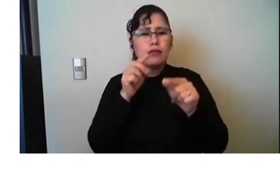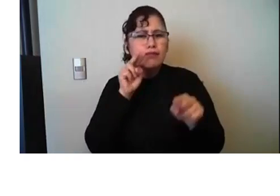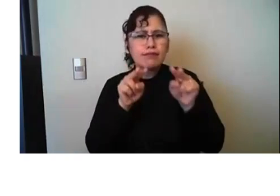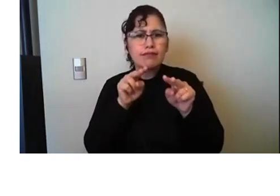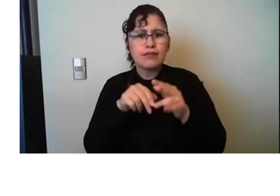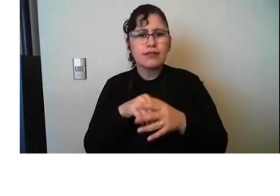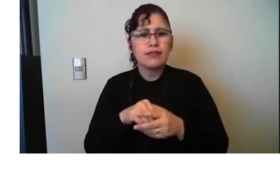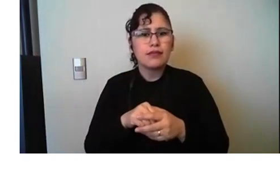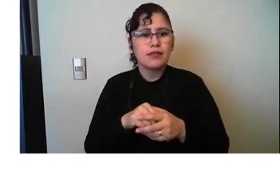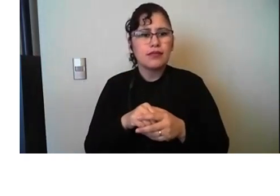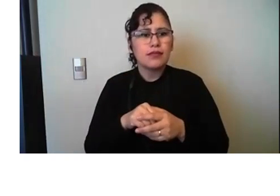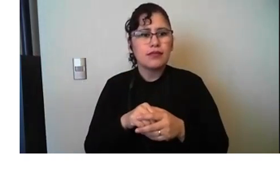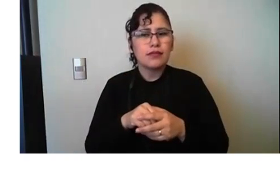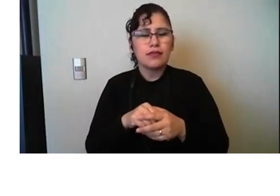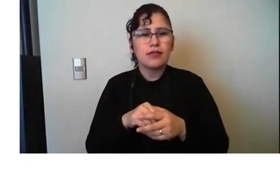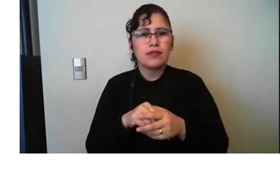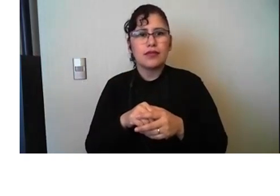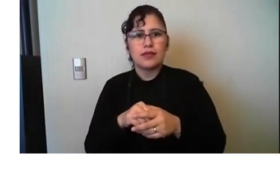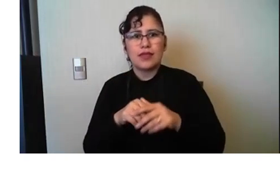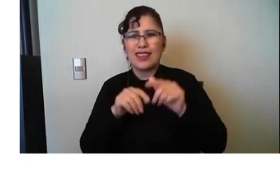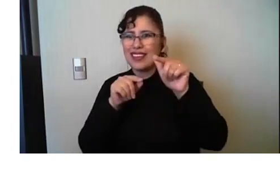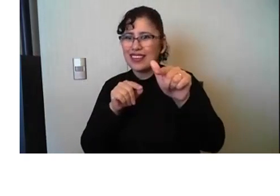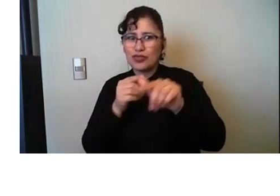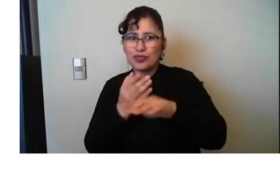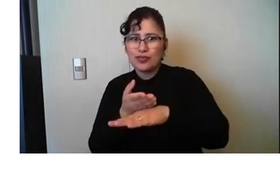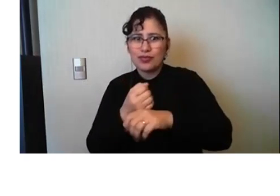para que nos ubiquemos, esto es anterior,